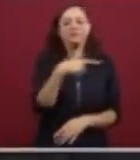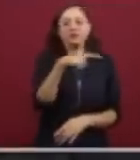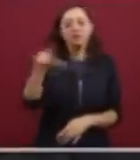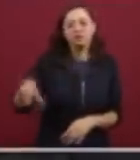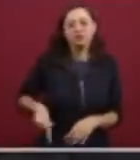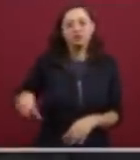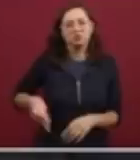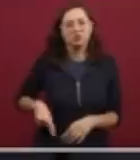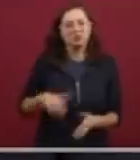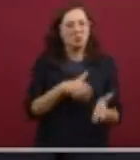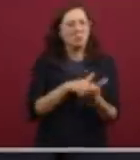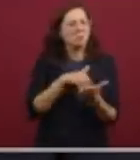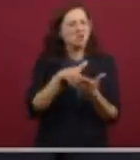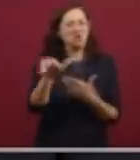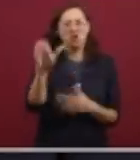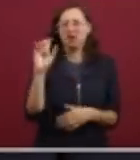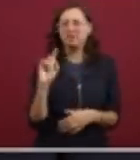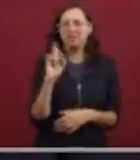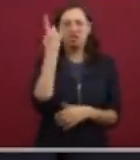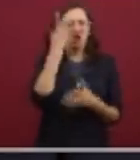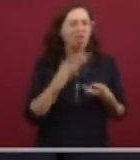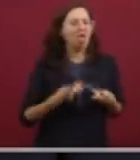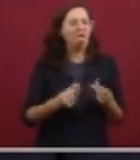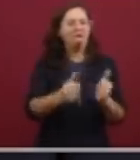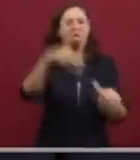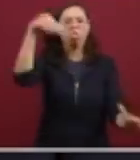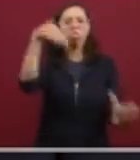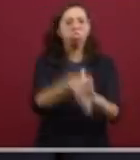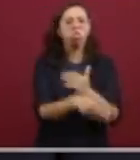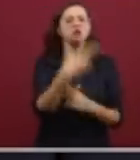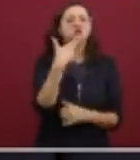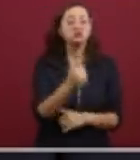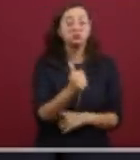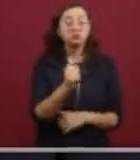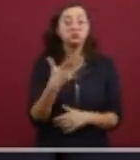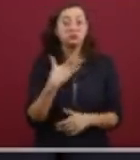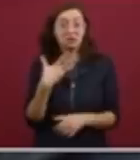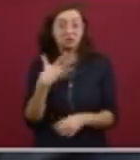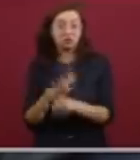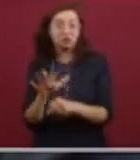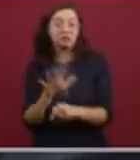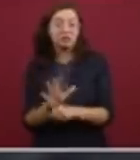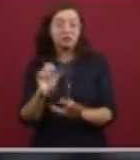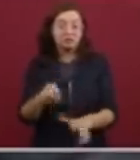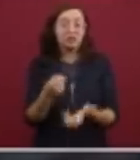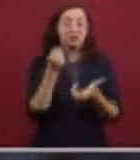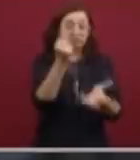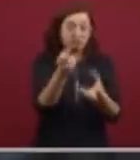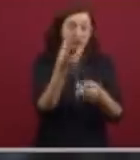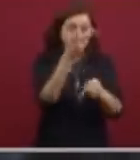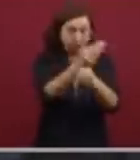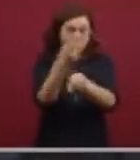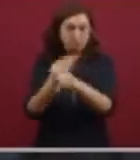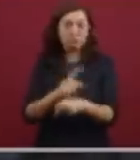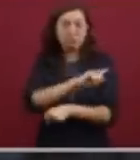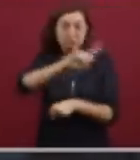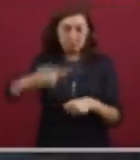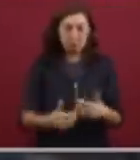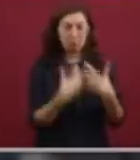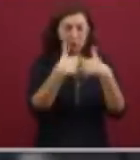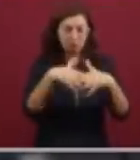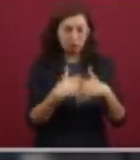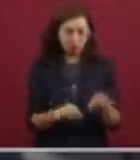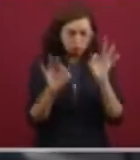le metieron a ese proyecto fallido? ¿De dónde saldrían los recursos y si realmente tiene viabilidad para operar por las condiciones en las que